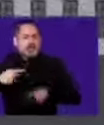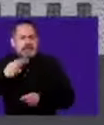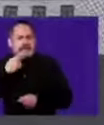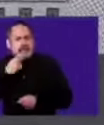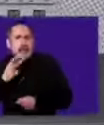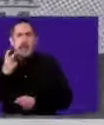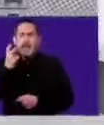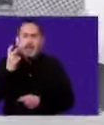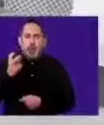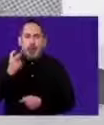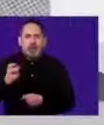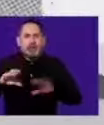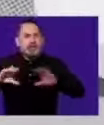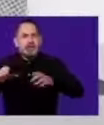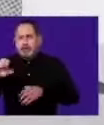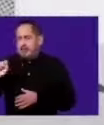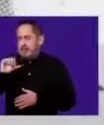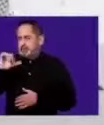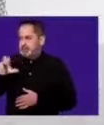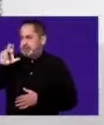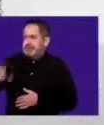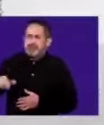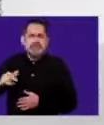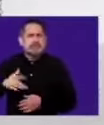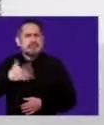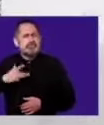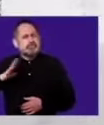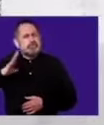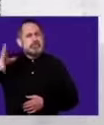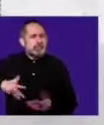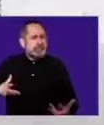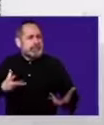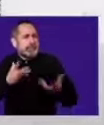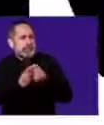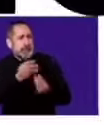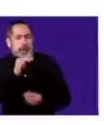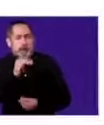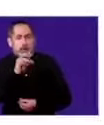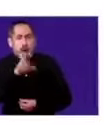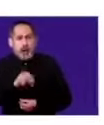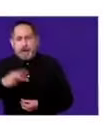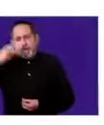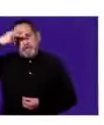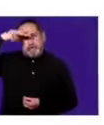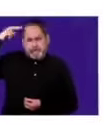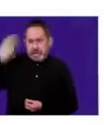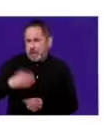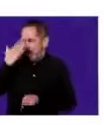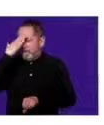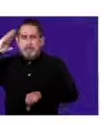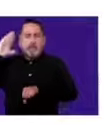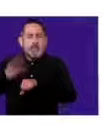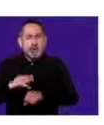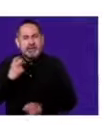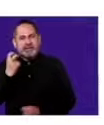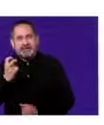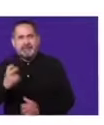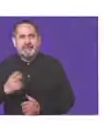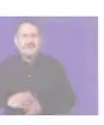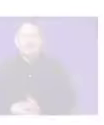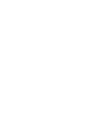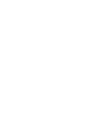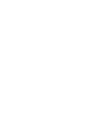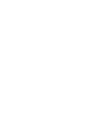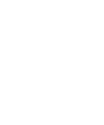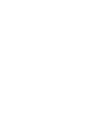todas las personas. Por ello, la Suprema Corte se siente orgullosa de colaborar con Memórica. México Haz Memoria.